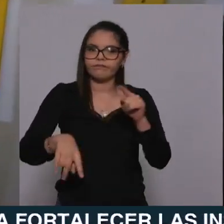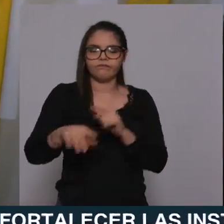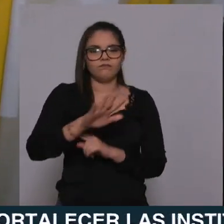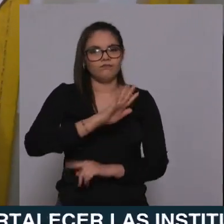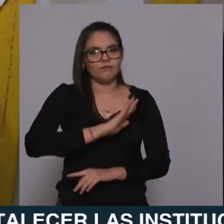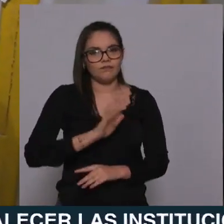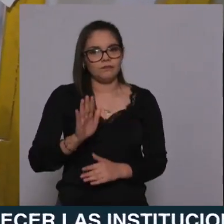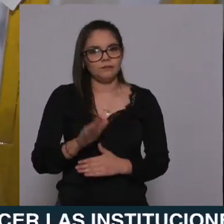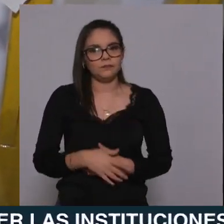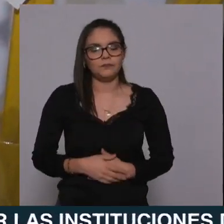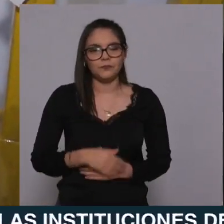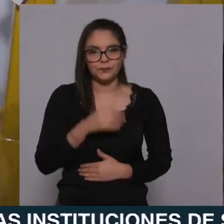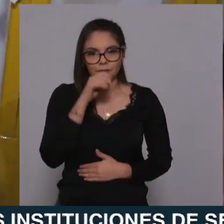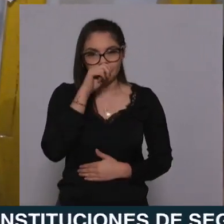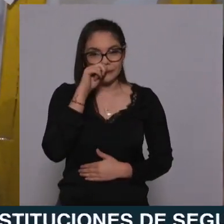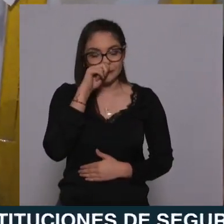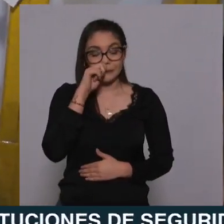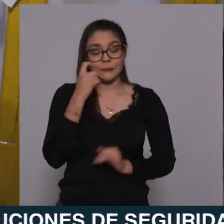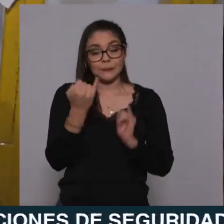hablaron dentro de las